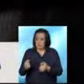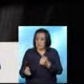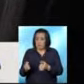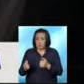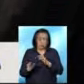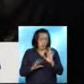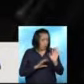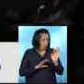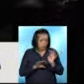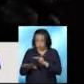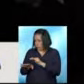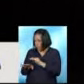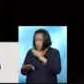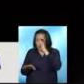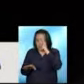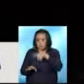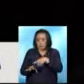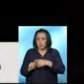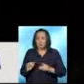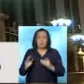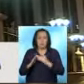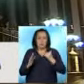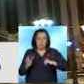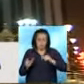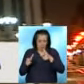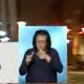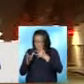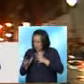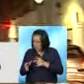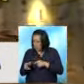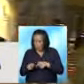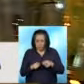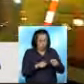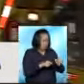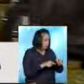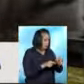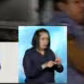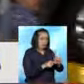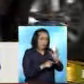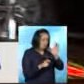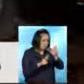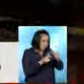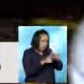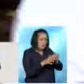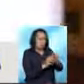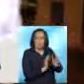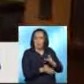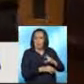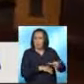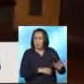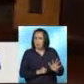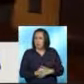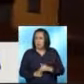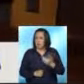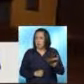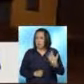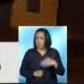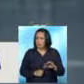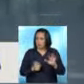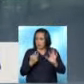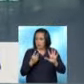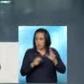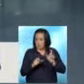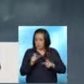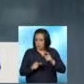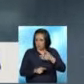captó la atención de la policía y de Serenazgo, dejando descuidada la vigilancia de todo el sitio. Un mínimo de